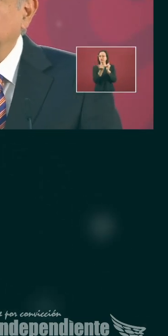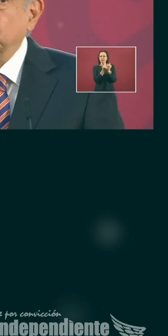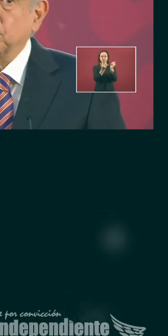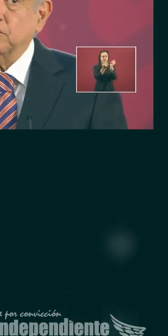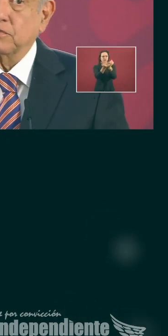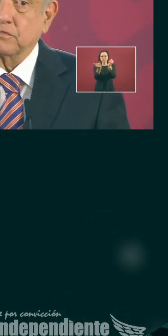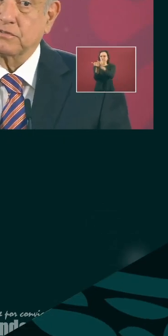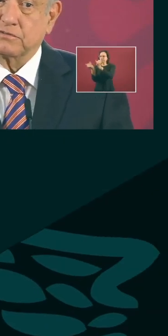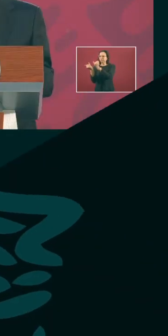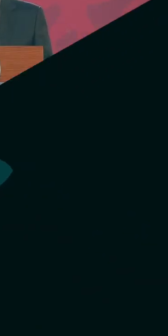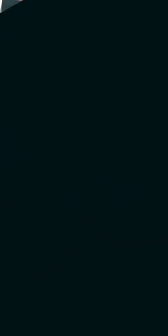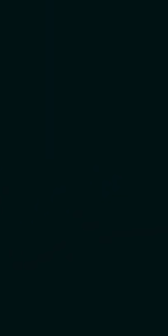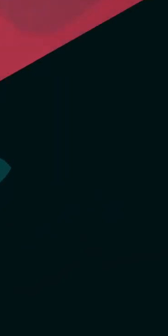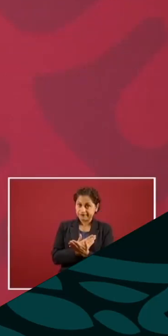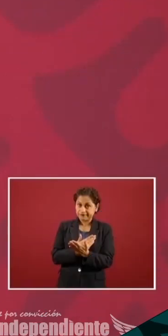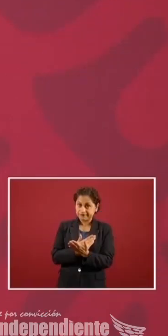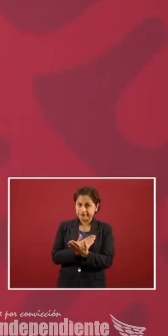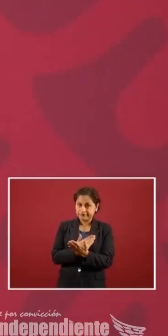los medios.